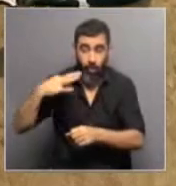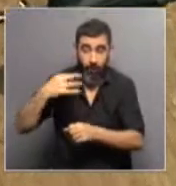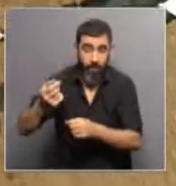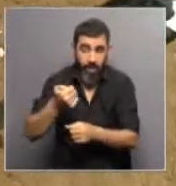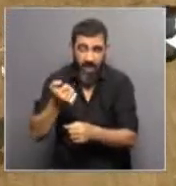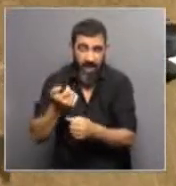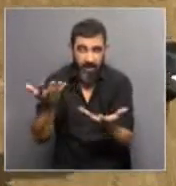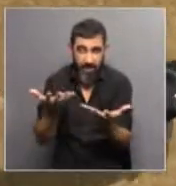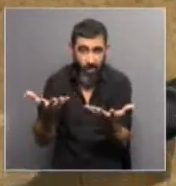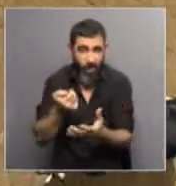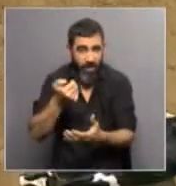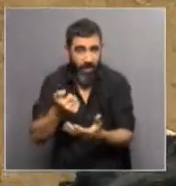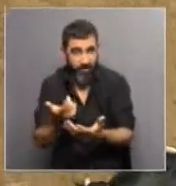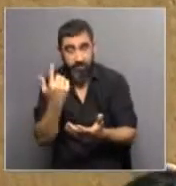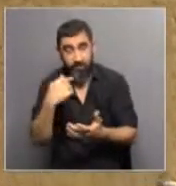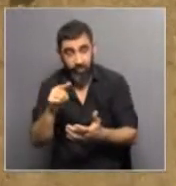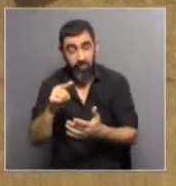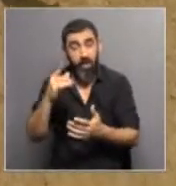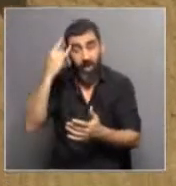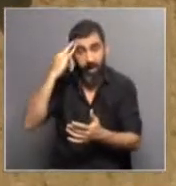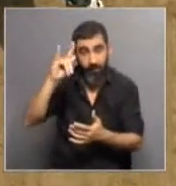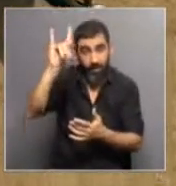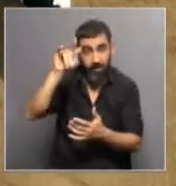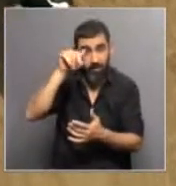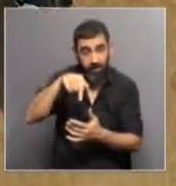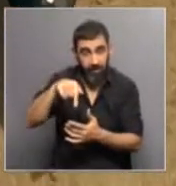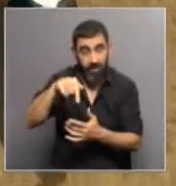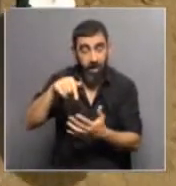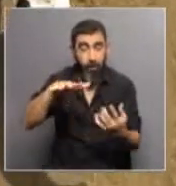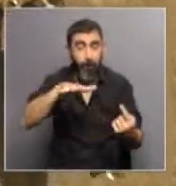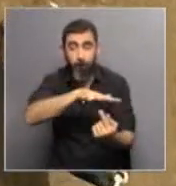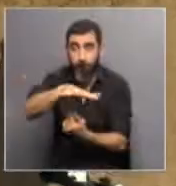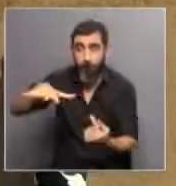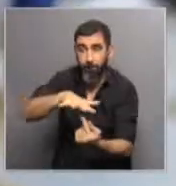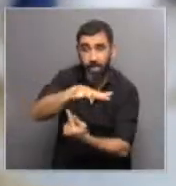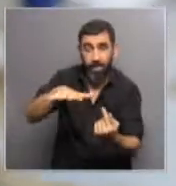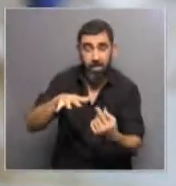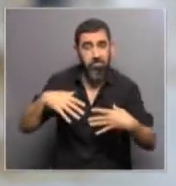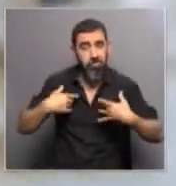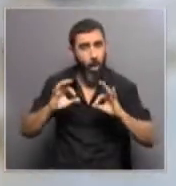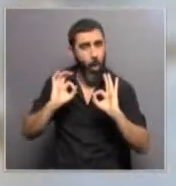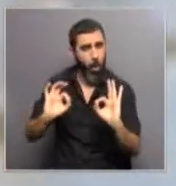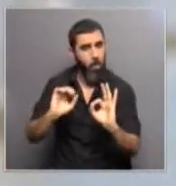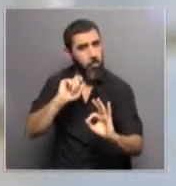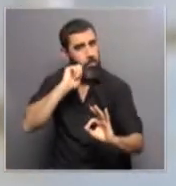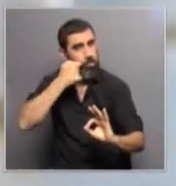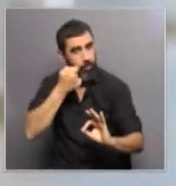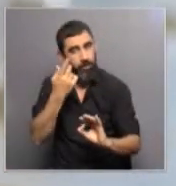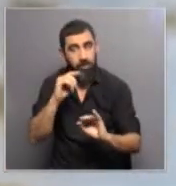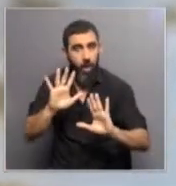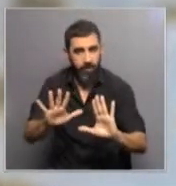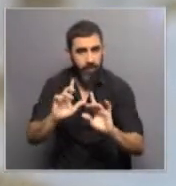cumplirlos. Entonces, los vacunos en este medio ambiente realmente se sienten cómodos. Y esto es lo que tenemos que